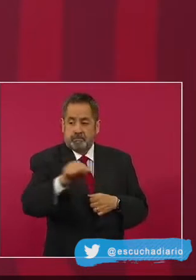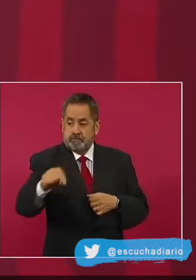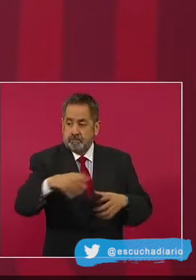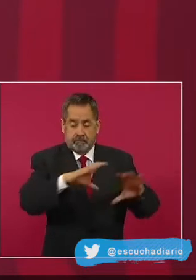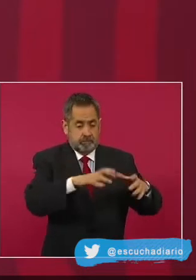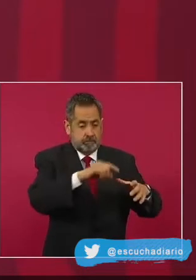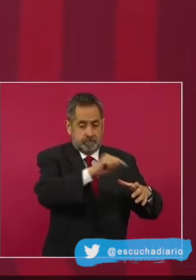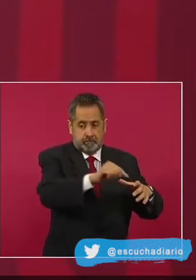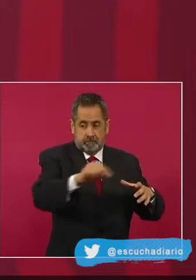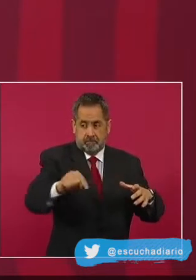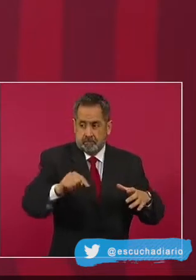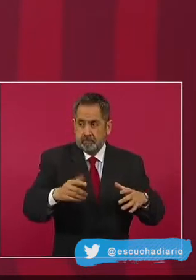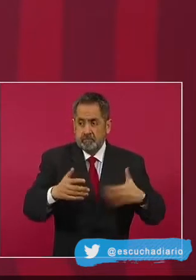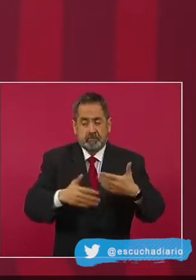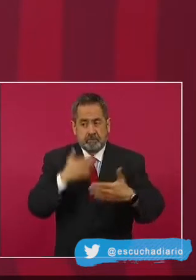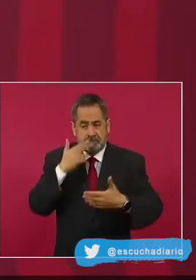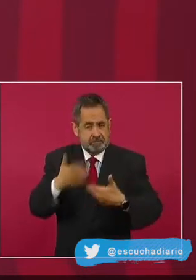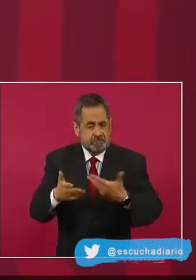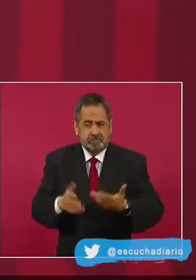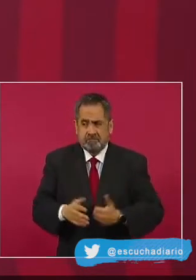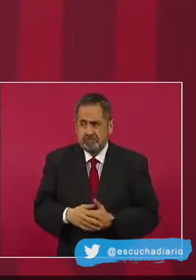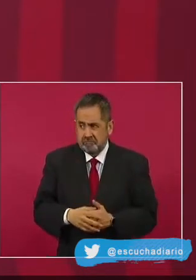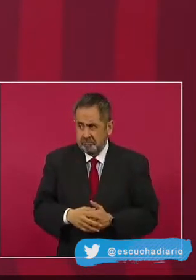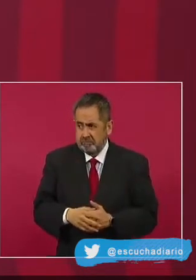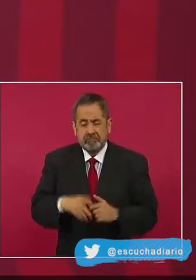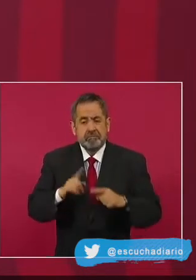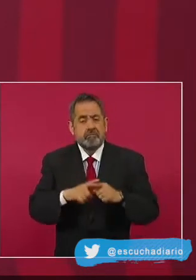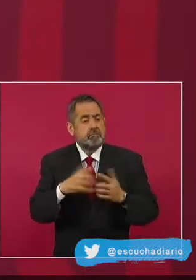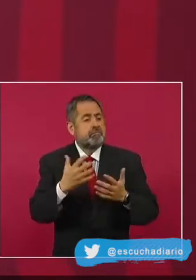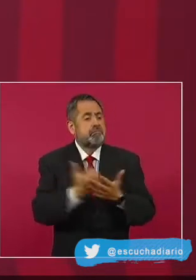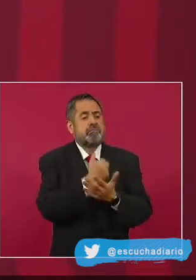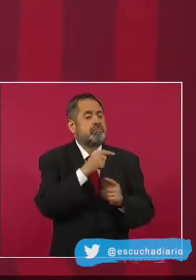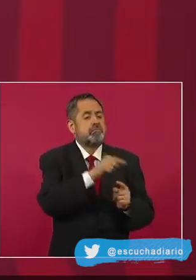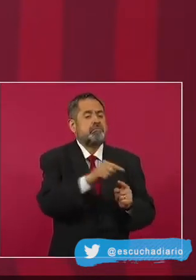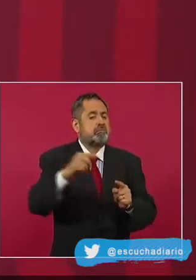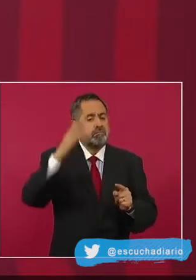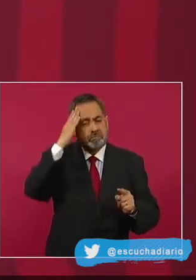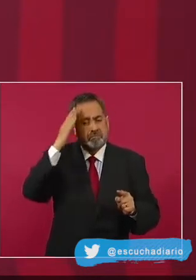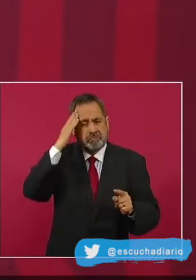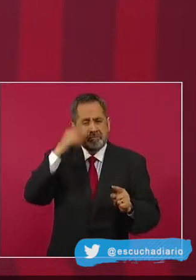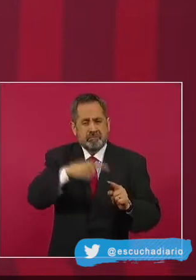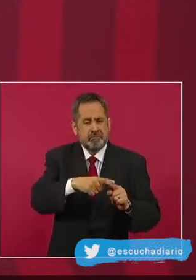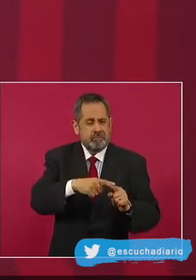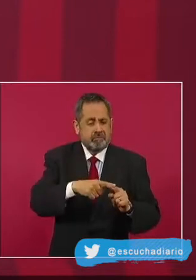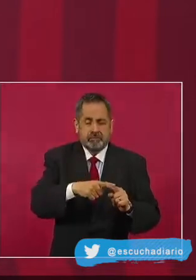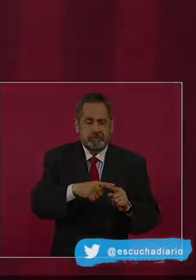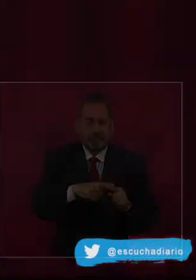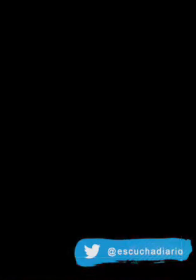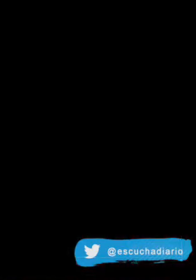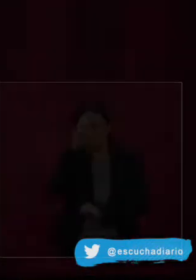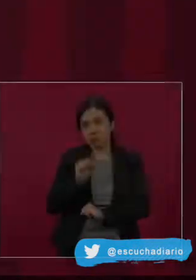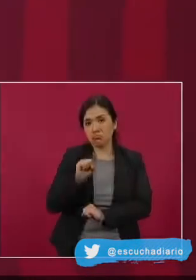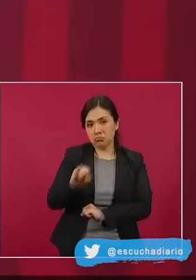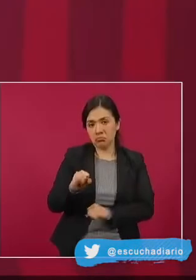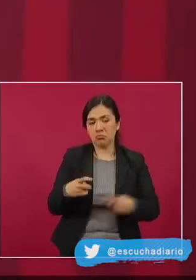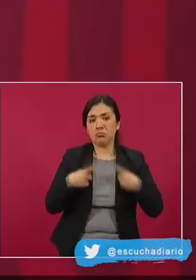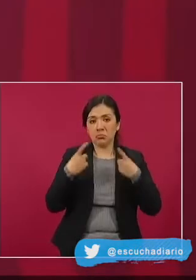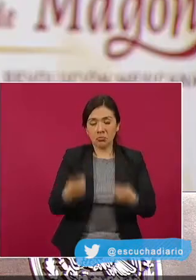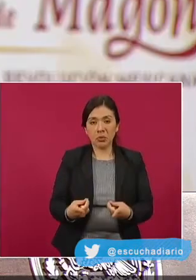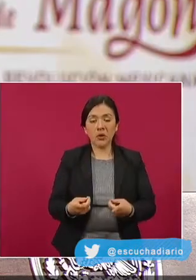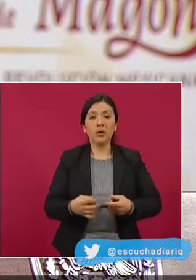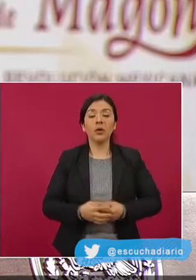y agradece que su gobierno respete la política independiente en materia de energía de nuestro país.